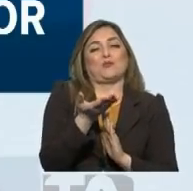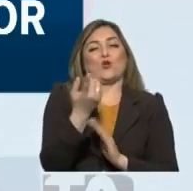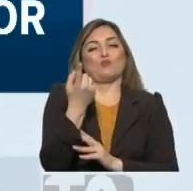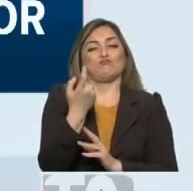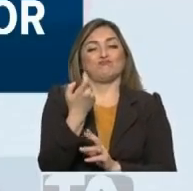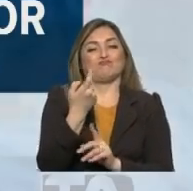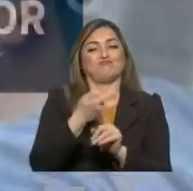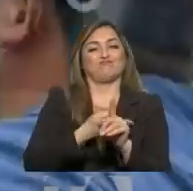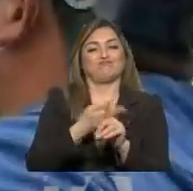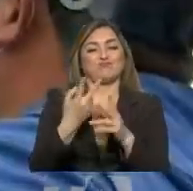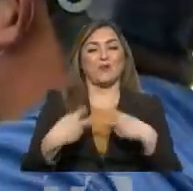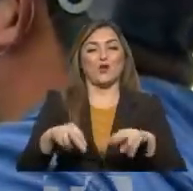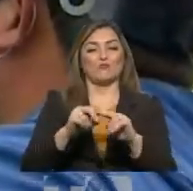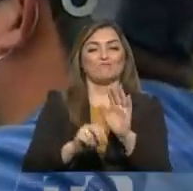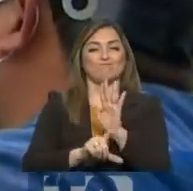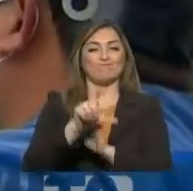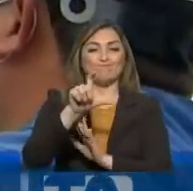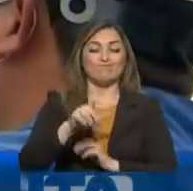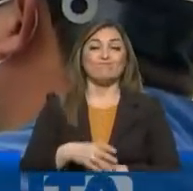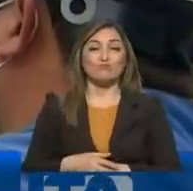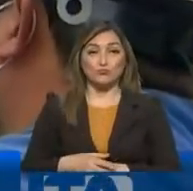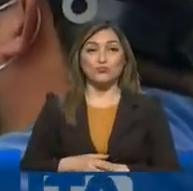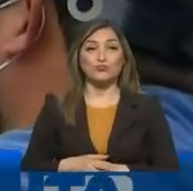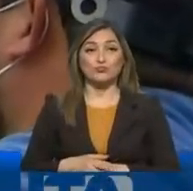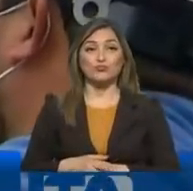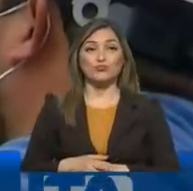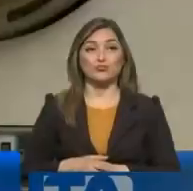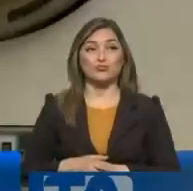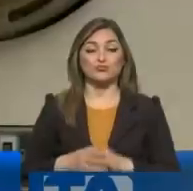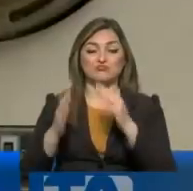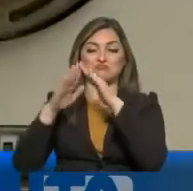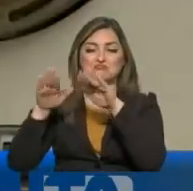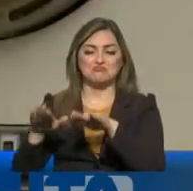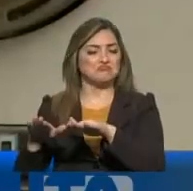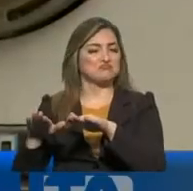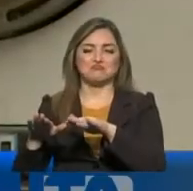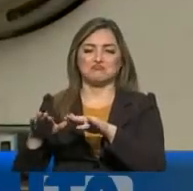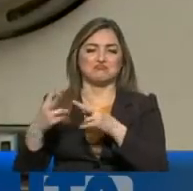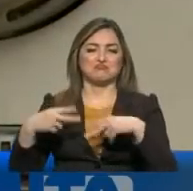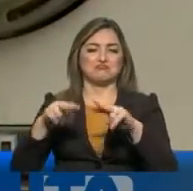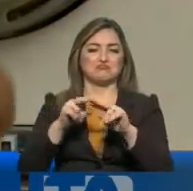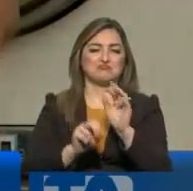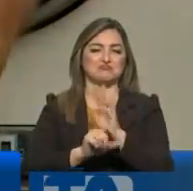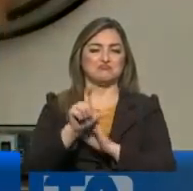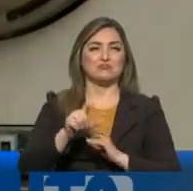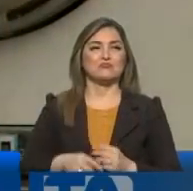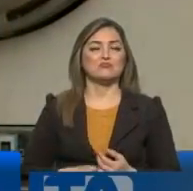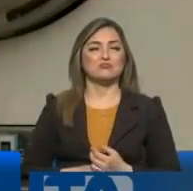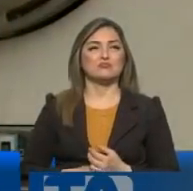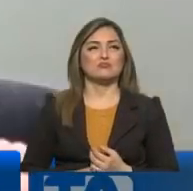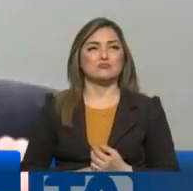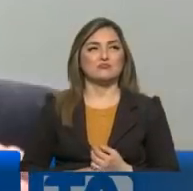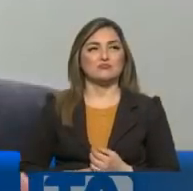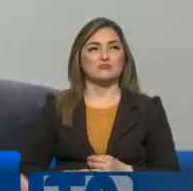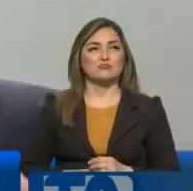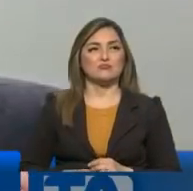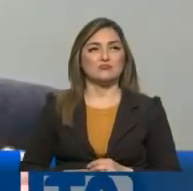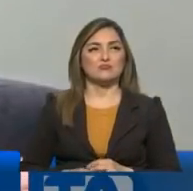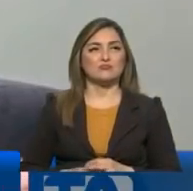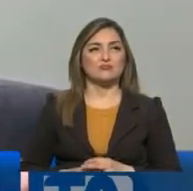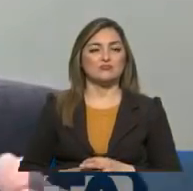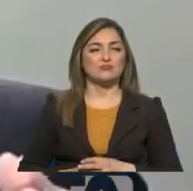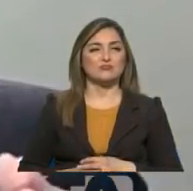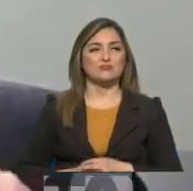11 meses. Y por ello, pese a que ya no pasamos tanto tiempo en casa, el precio de la planilla no baja. Por ese